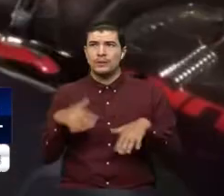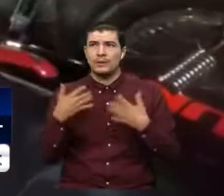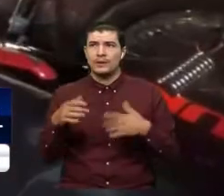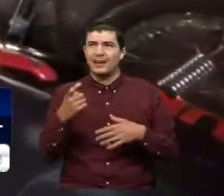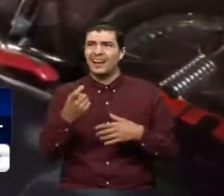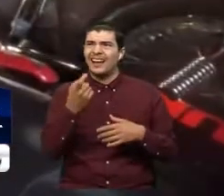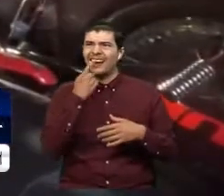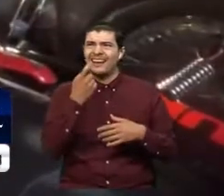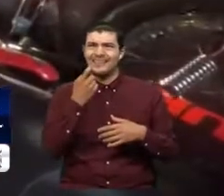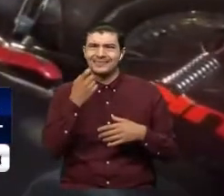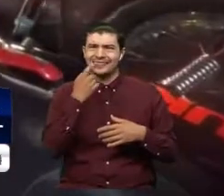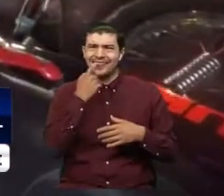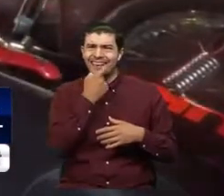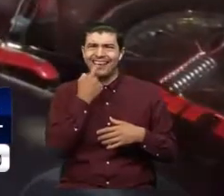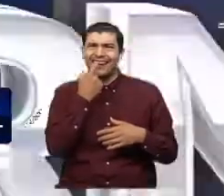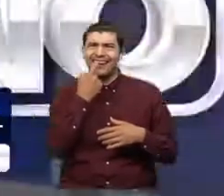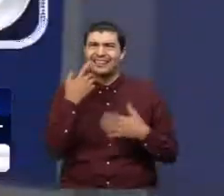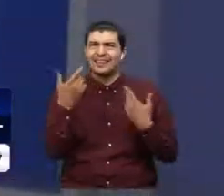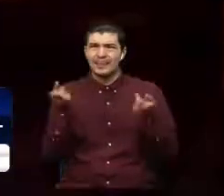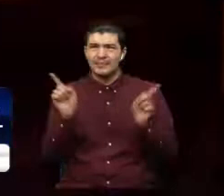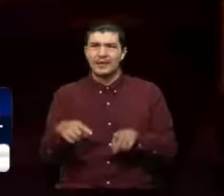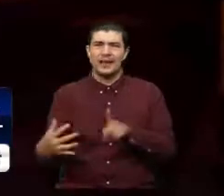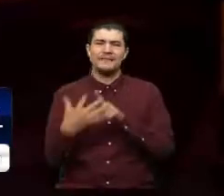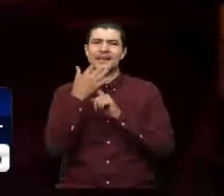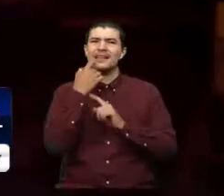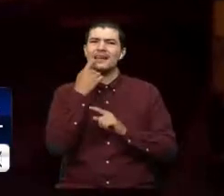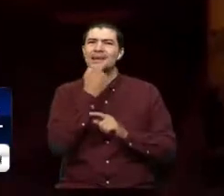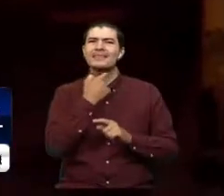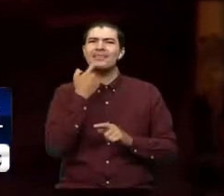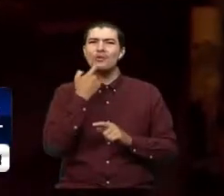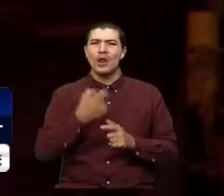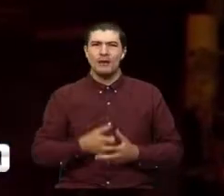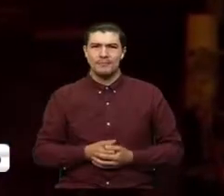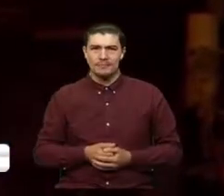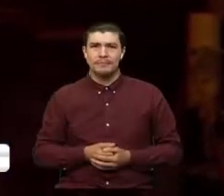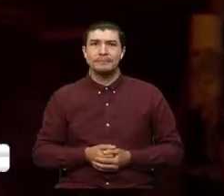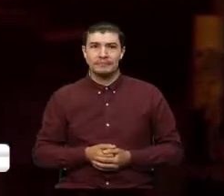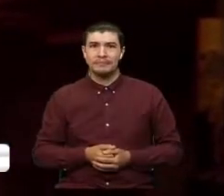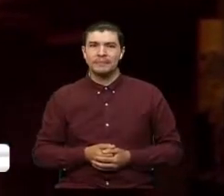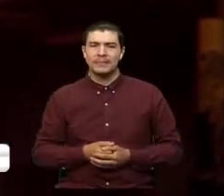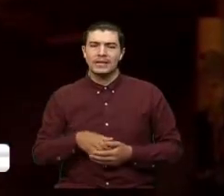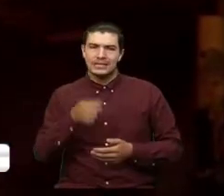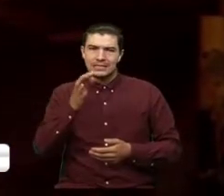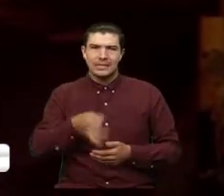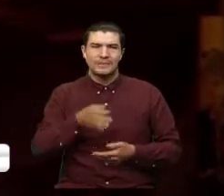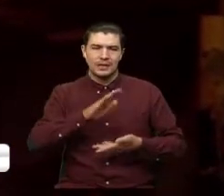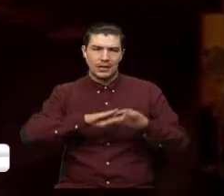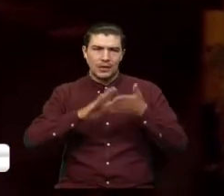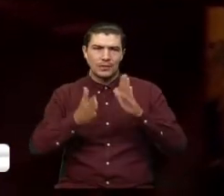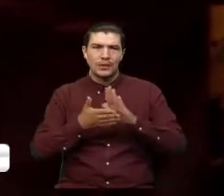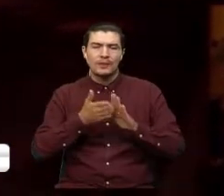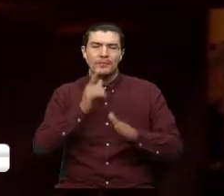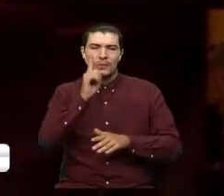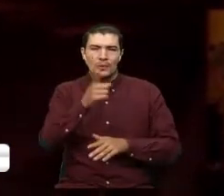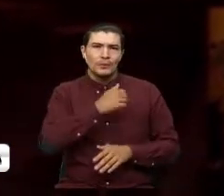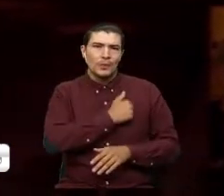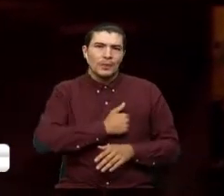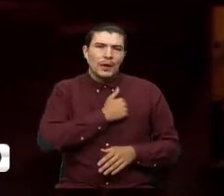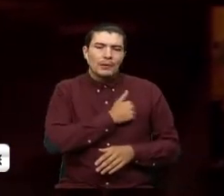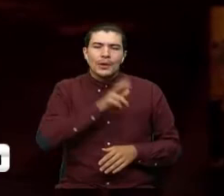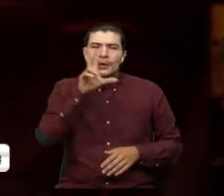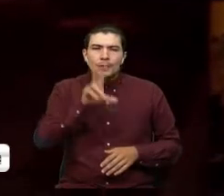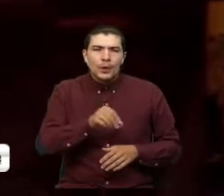delanteros y sufre una herida en su mandíbula como siempre la autoridad se llamaba atención a la comunidad para que evite conducir bajo los efectos